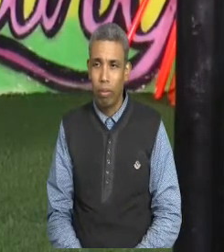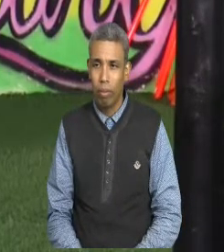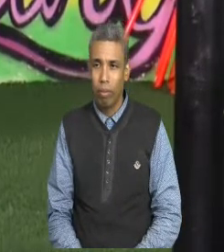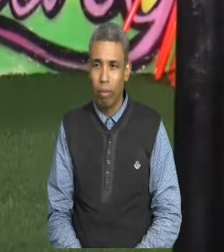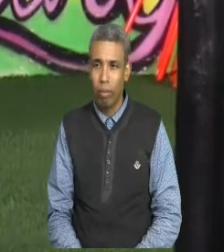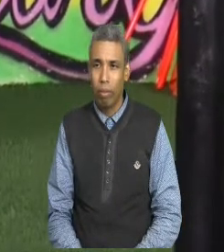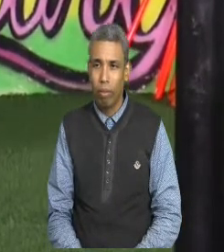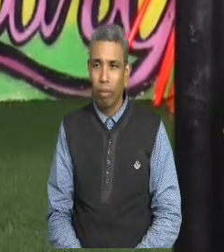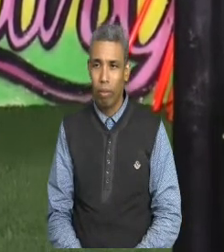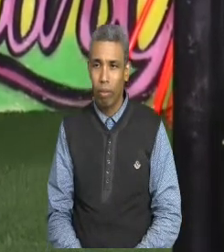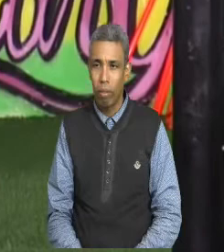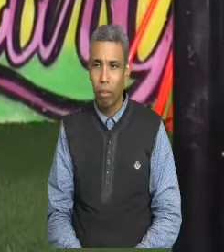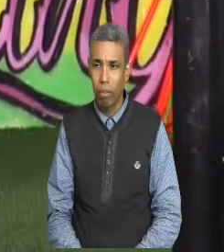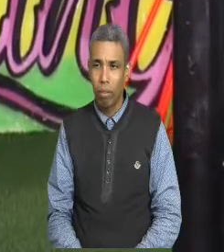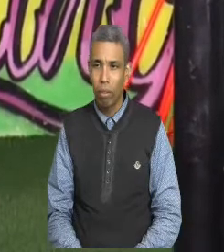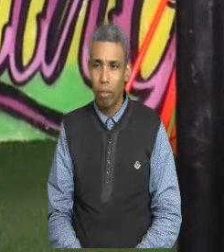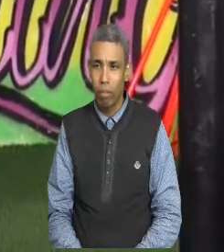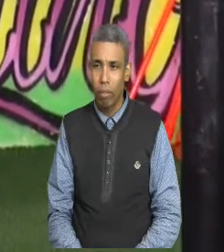al otro lado,